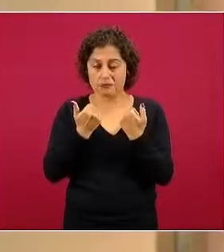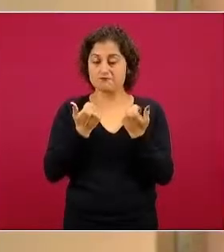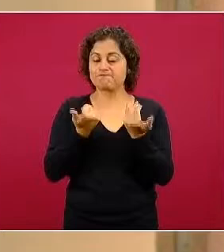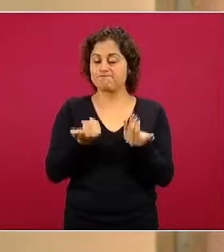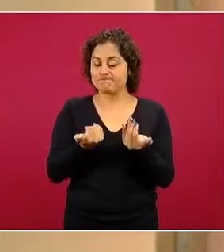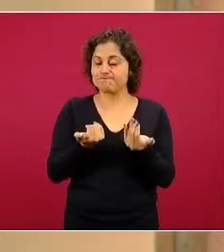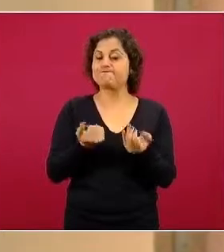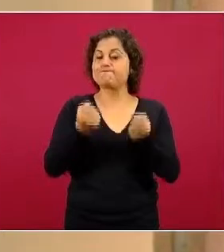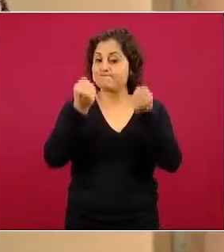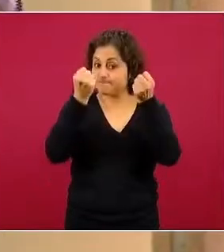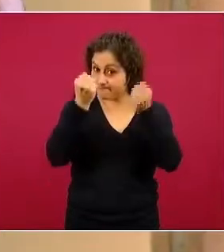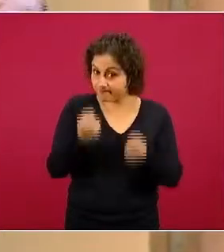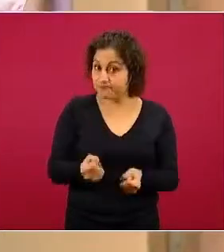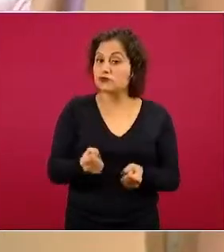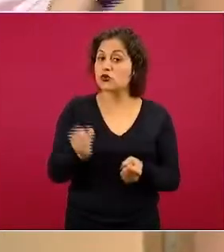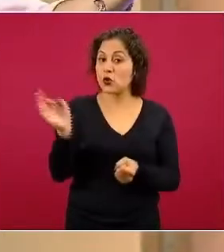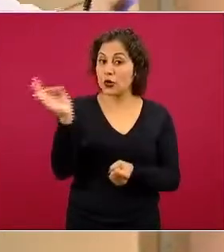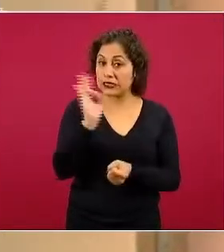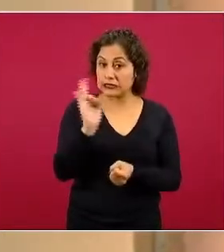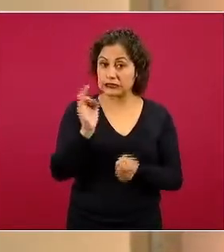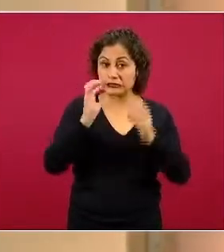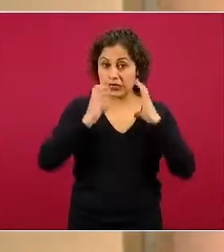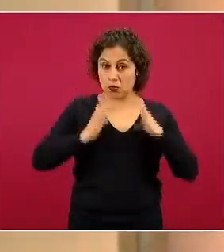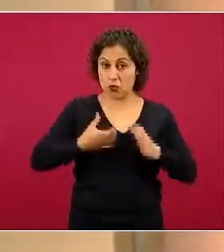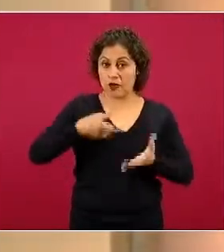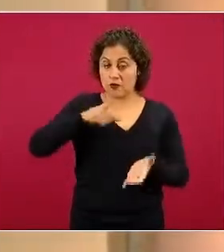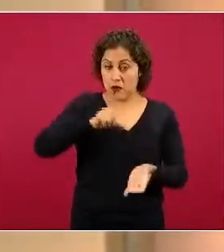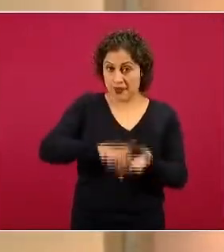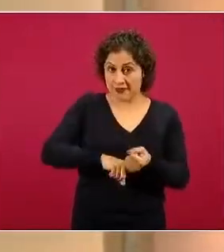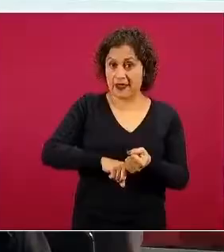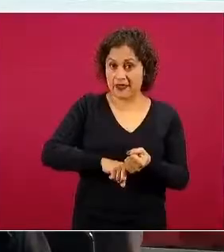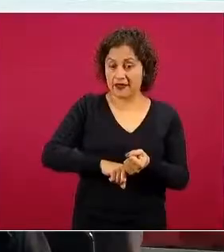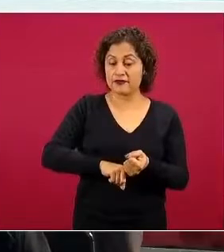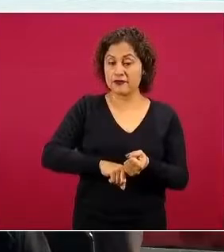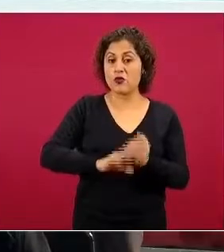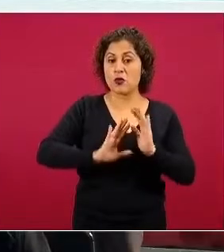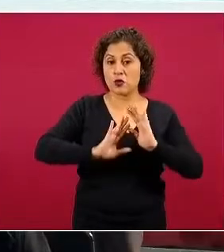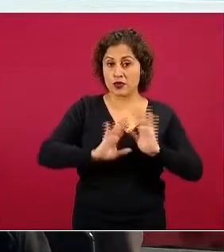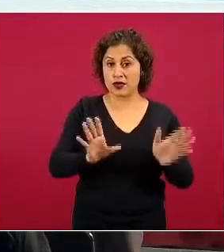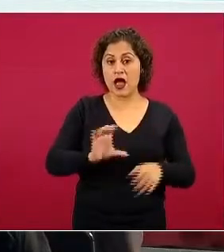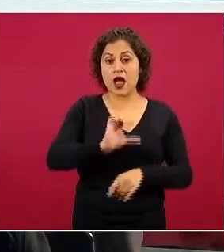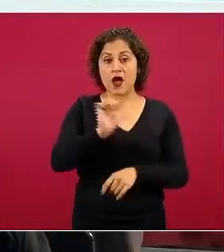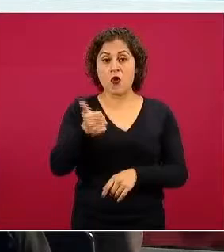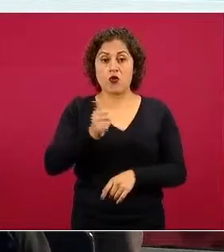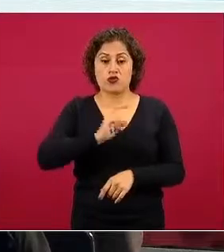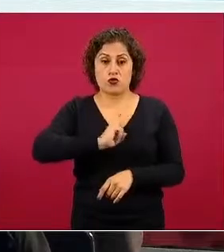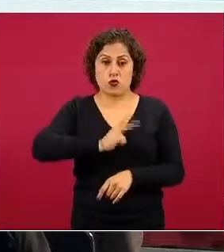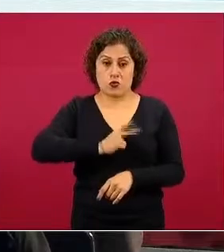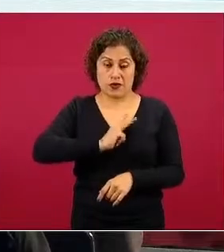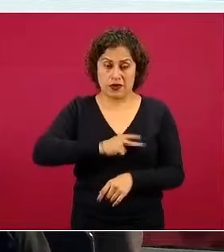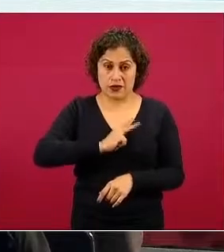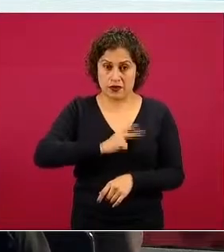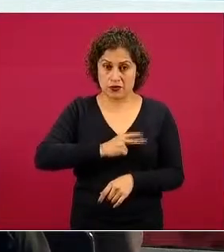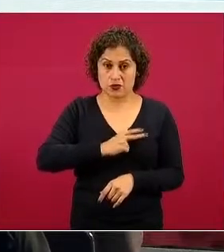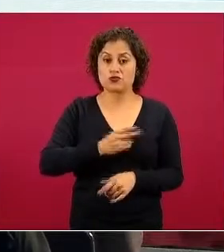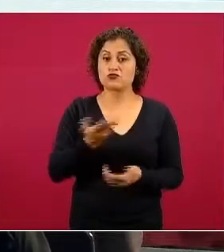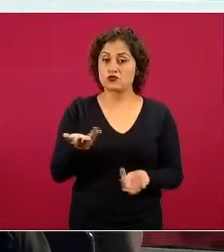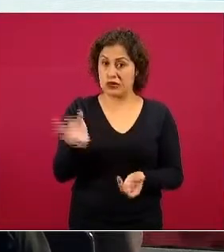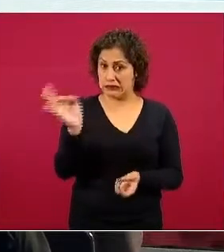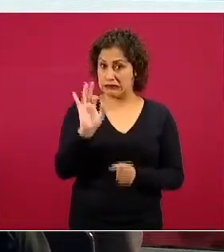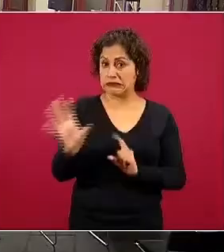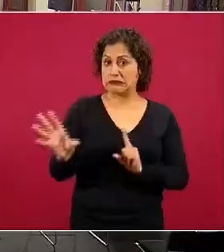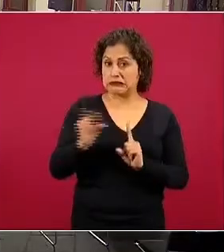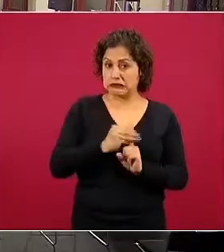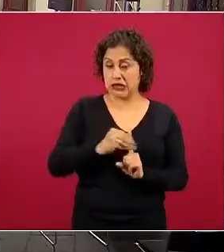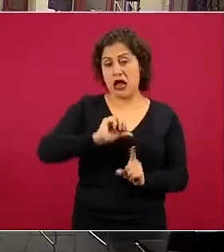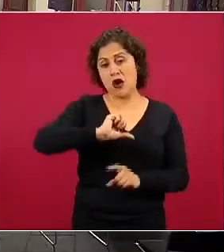¿sí?, con la sensibilidad y especificidad ya de la PCR descritas anteriormente, que se trate de otro virus